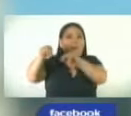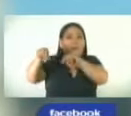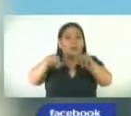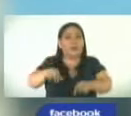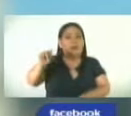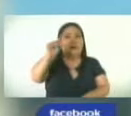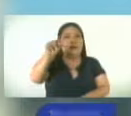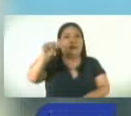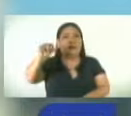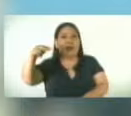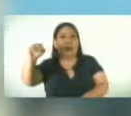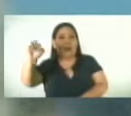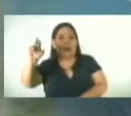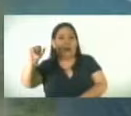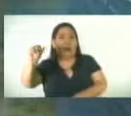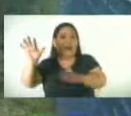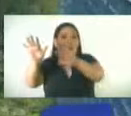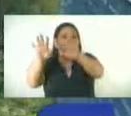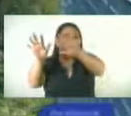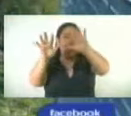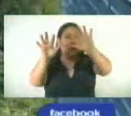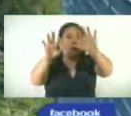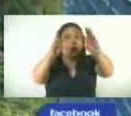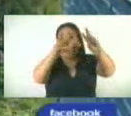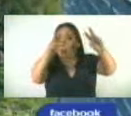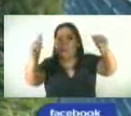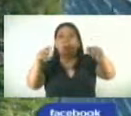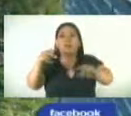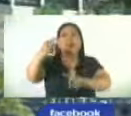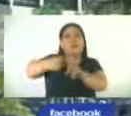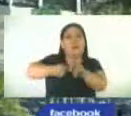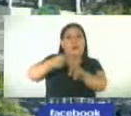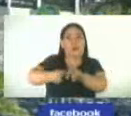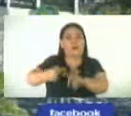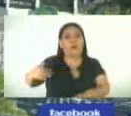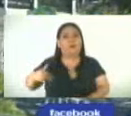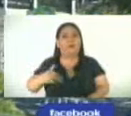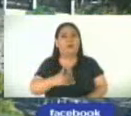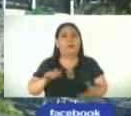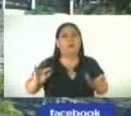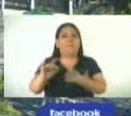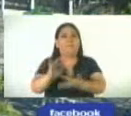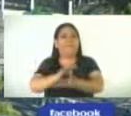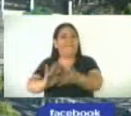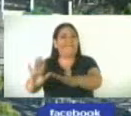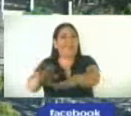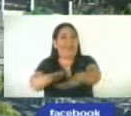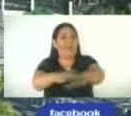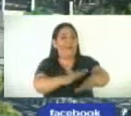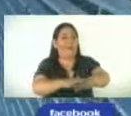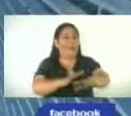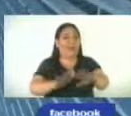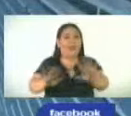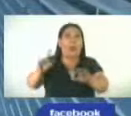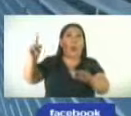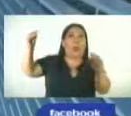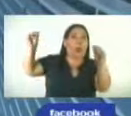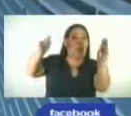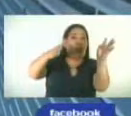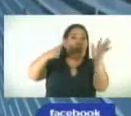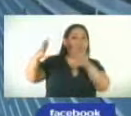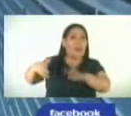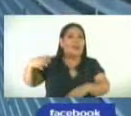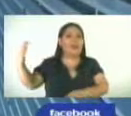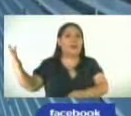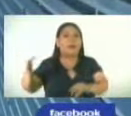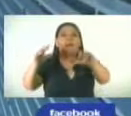el cual podría disminuir hasta el próximo sábado. El Ministerio de Medio Ambiente recomienda evitar actividades al aire libre y sugiere el uso de